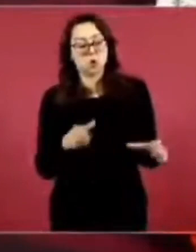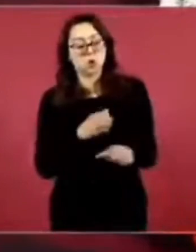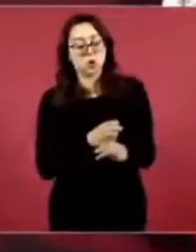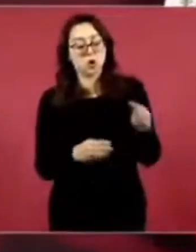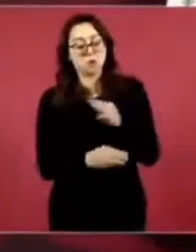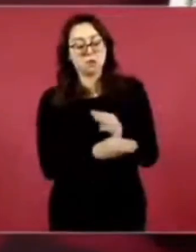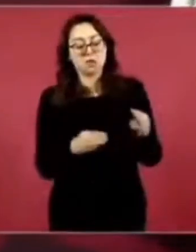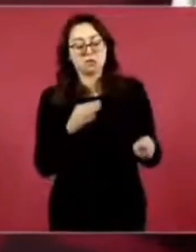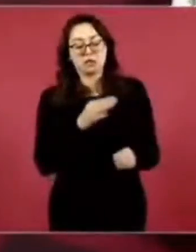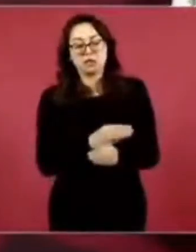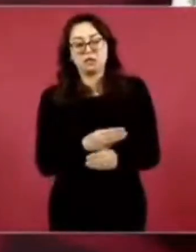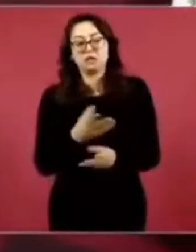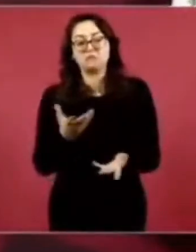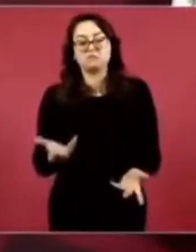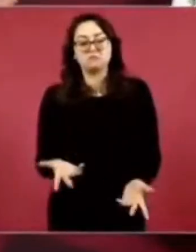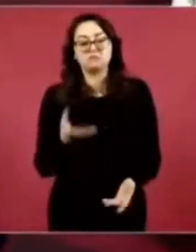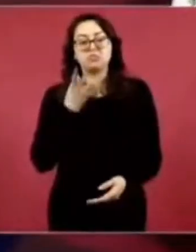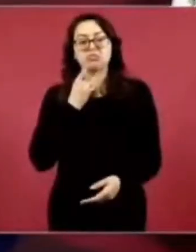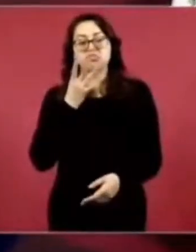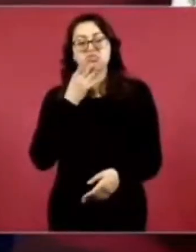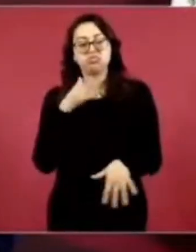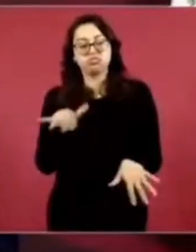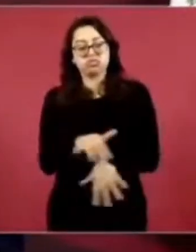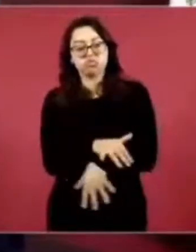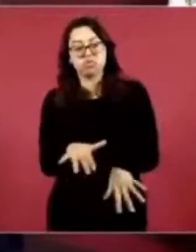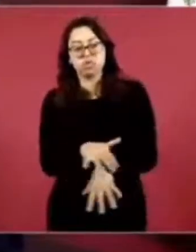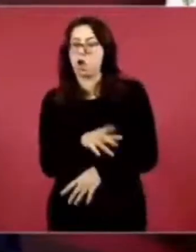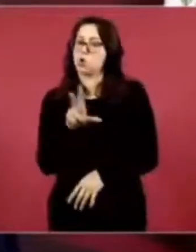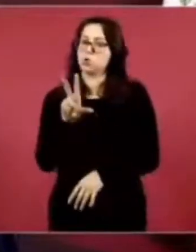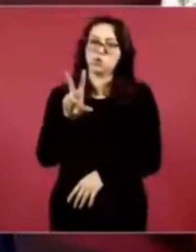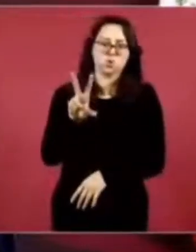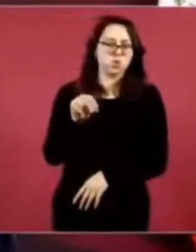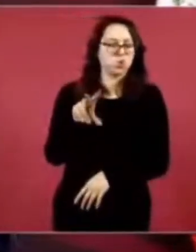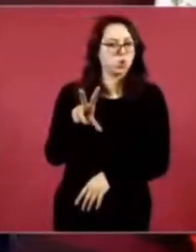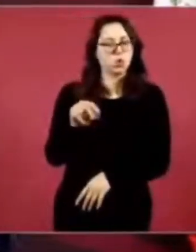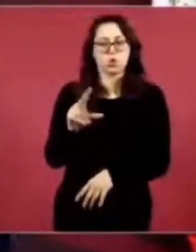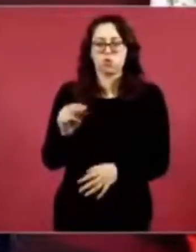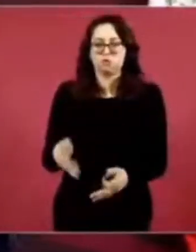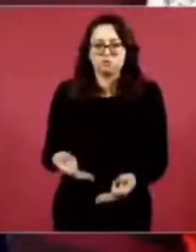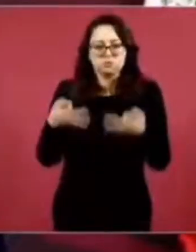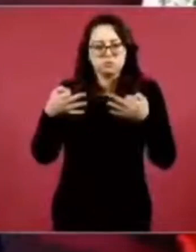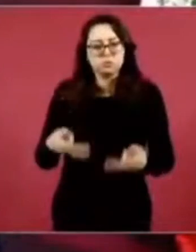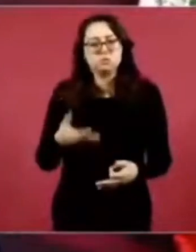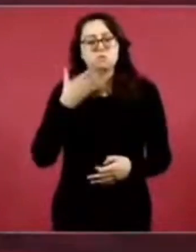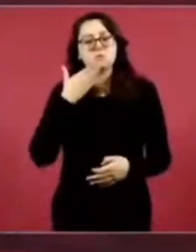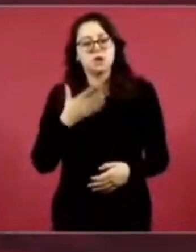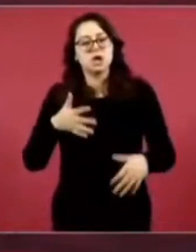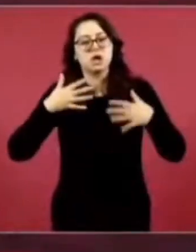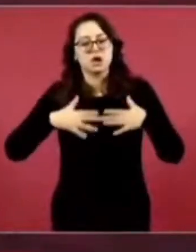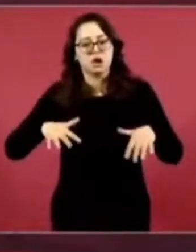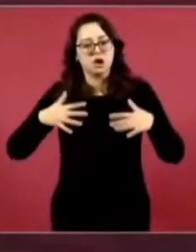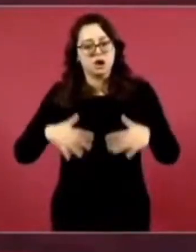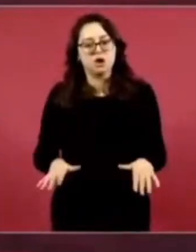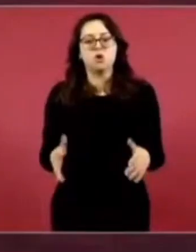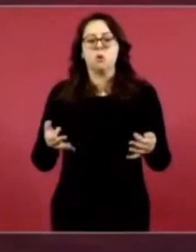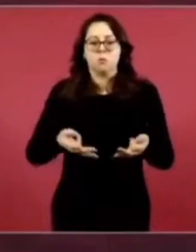mercancías como ropa usada que también